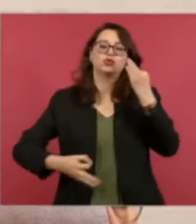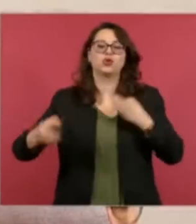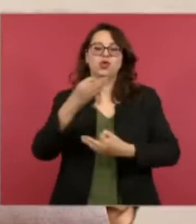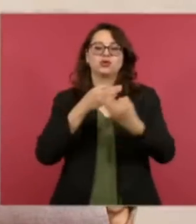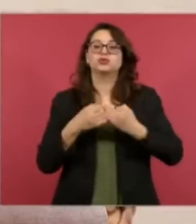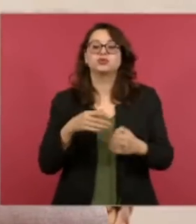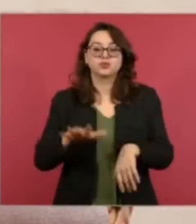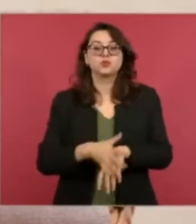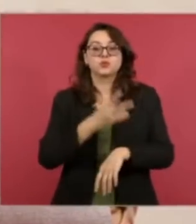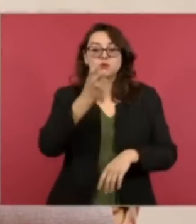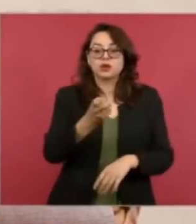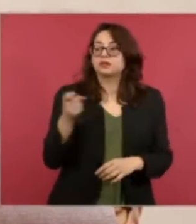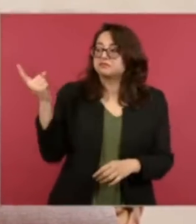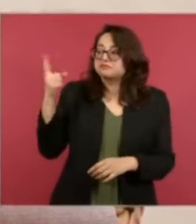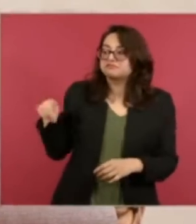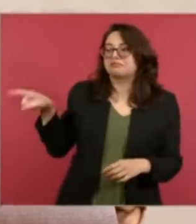y